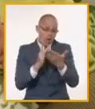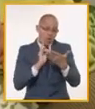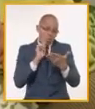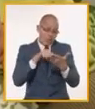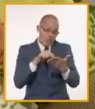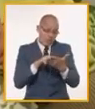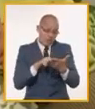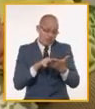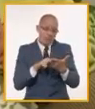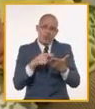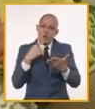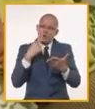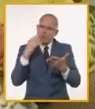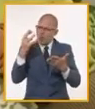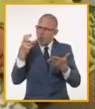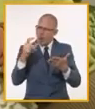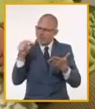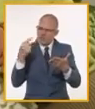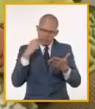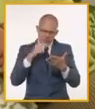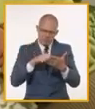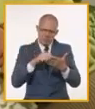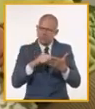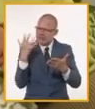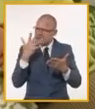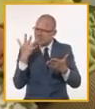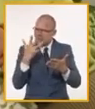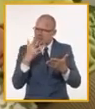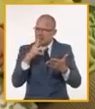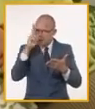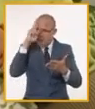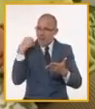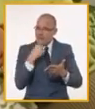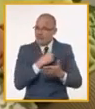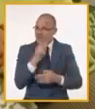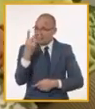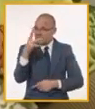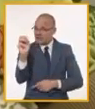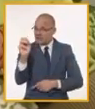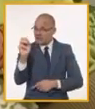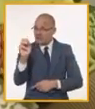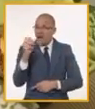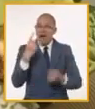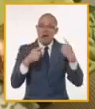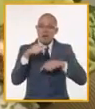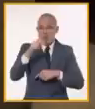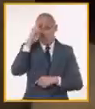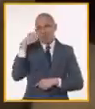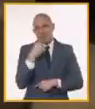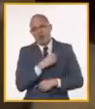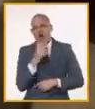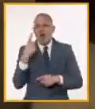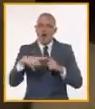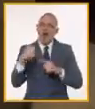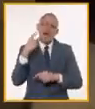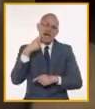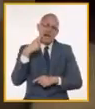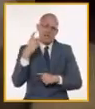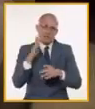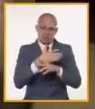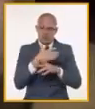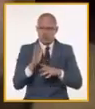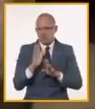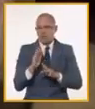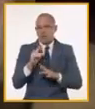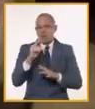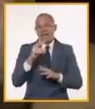Yo conté aquí que hay aproximadamente 30 médicos entre doctores y dentistas. Sí, médicos había 21, al